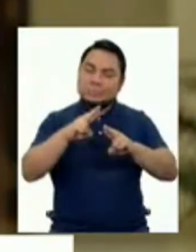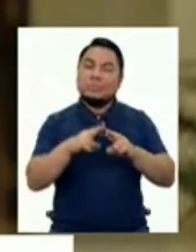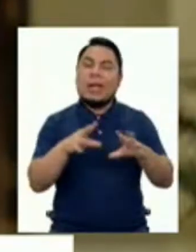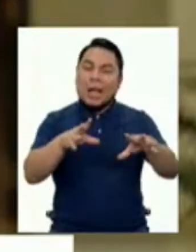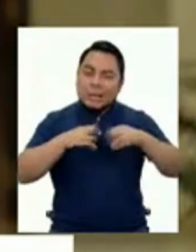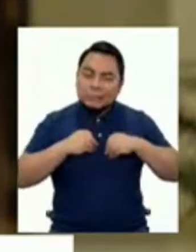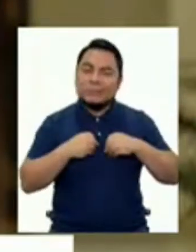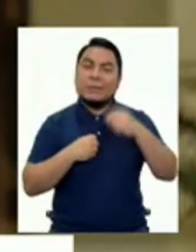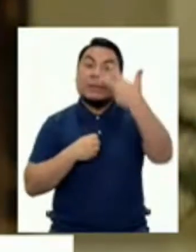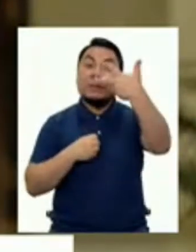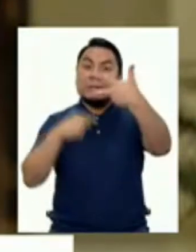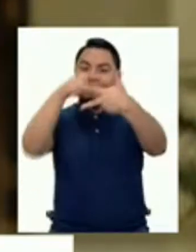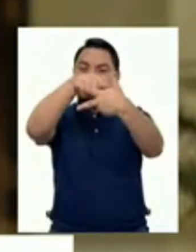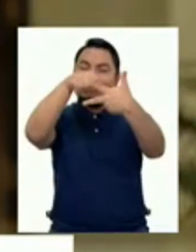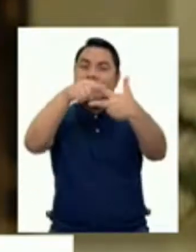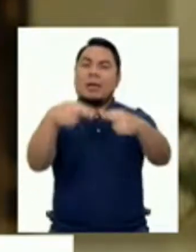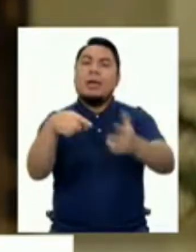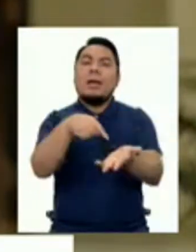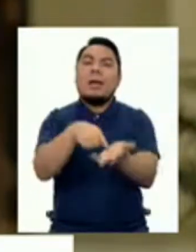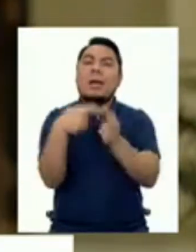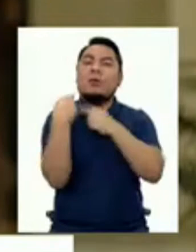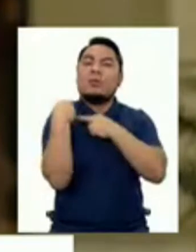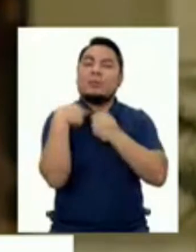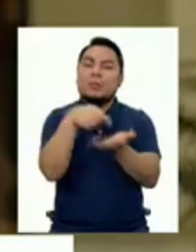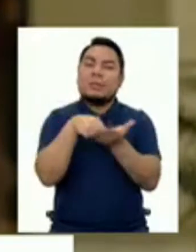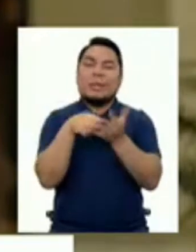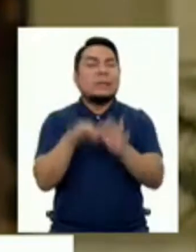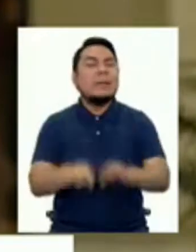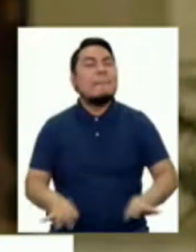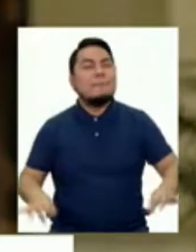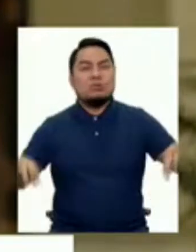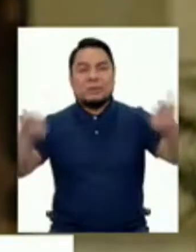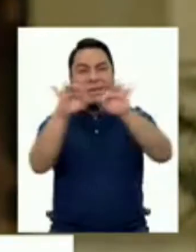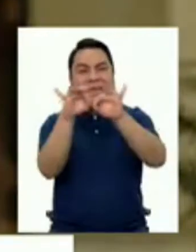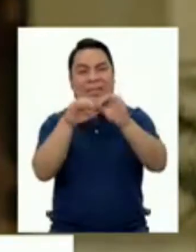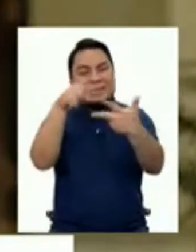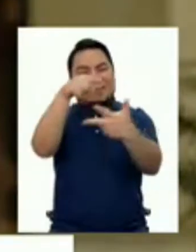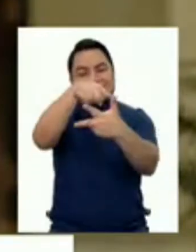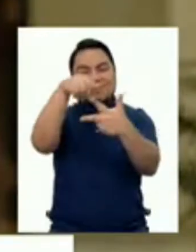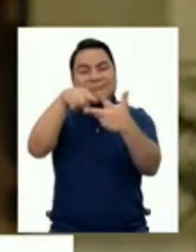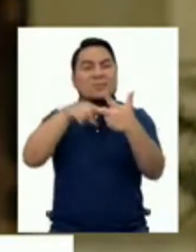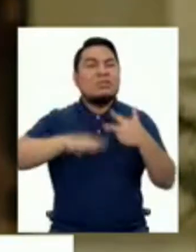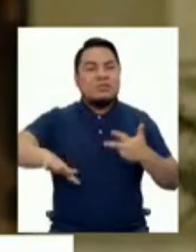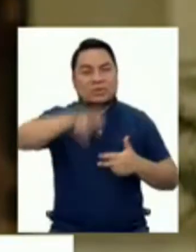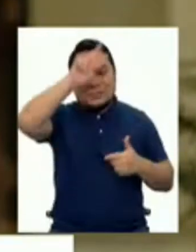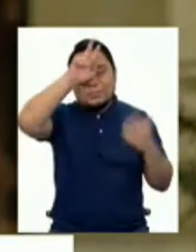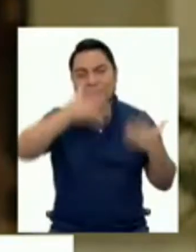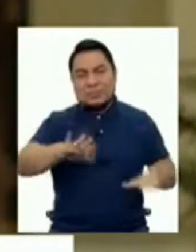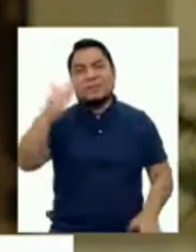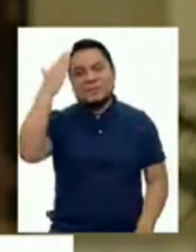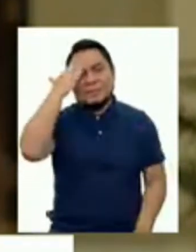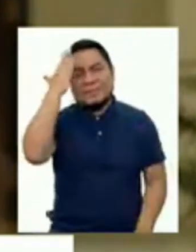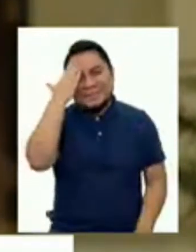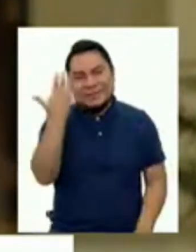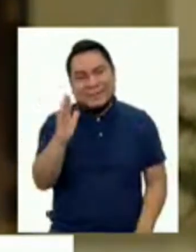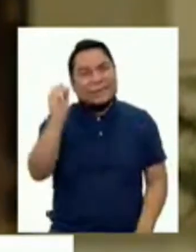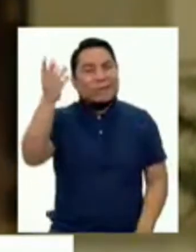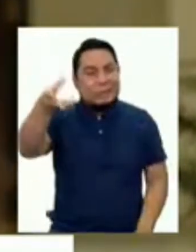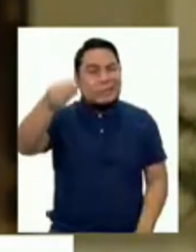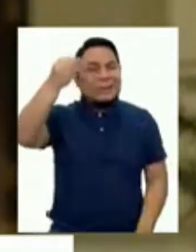obligaciones básicas, los tres principios elementales que todos los peruanos ya lo